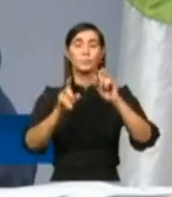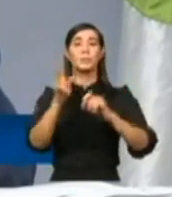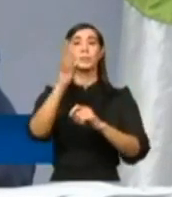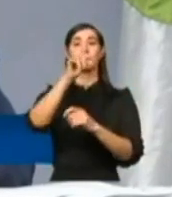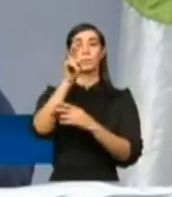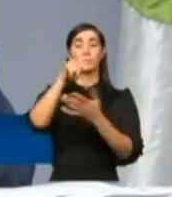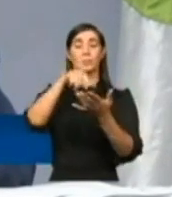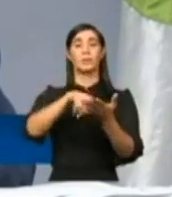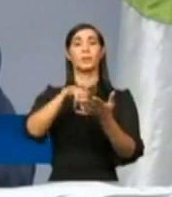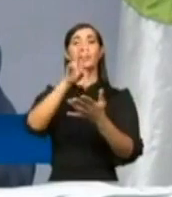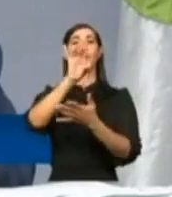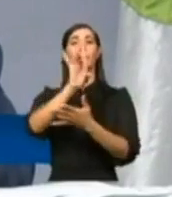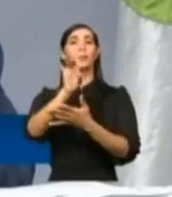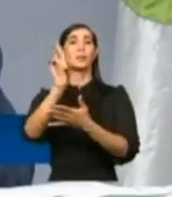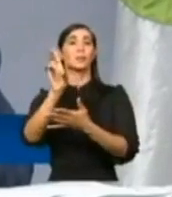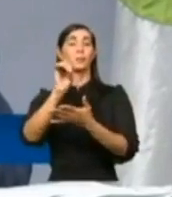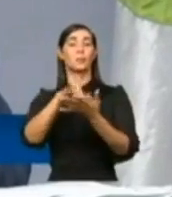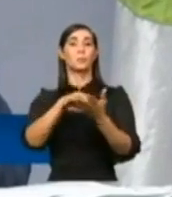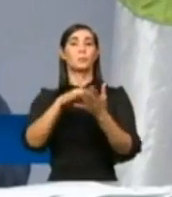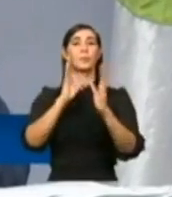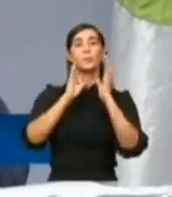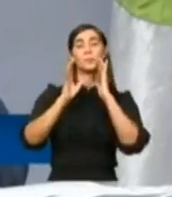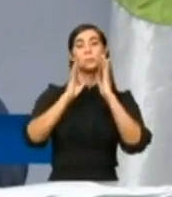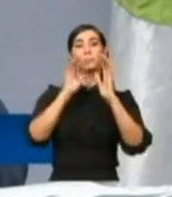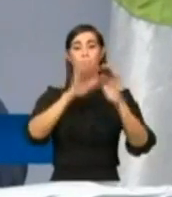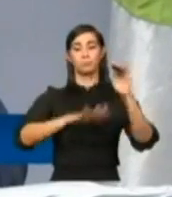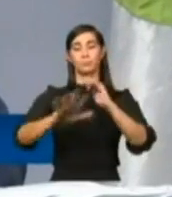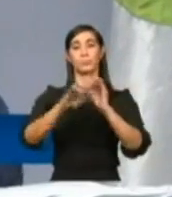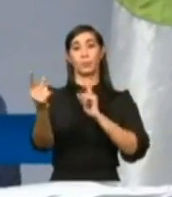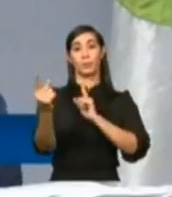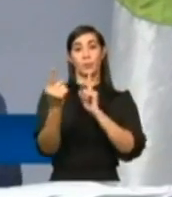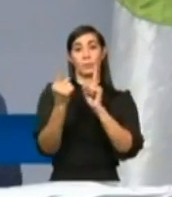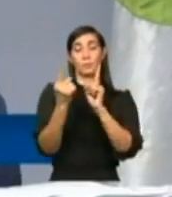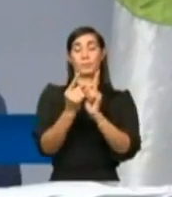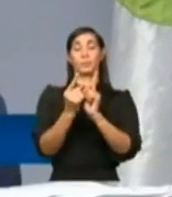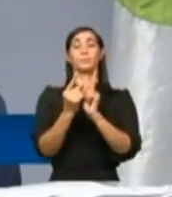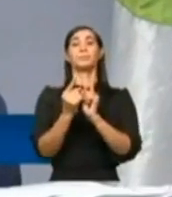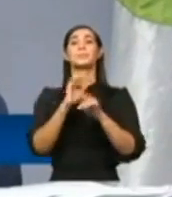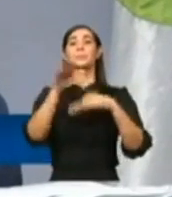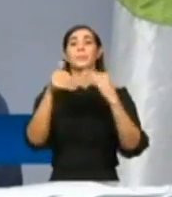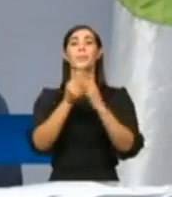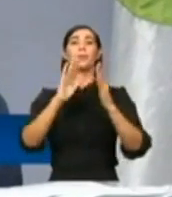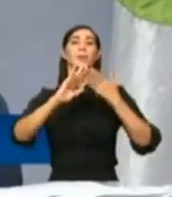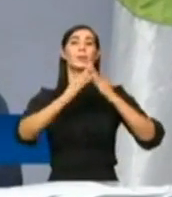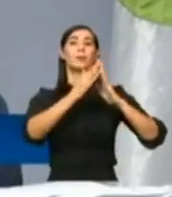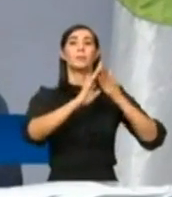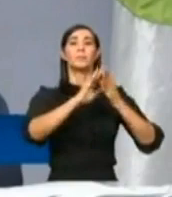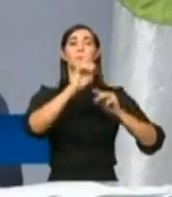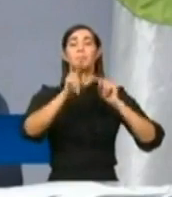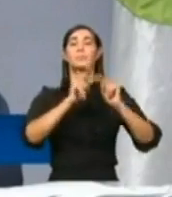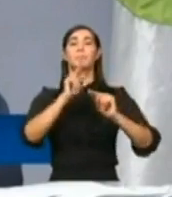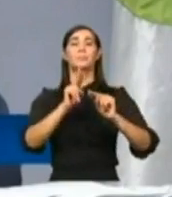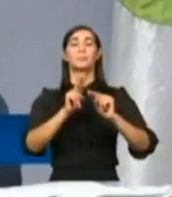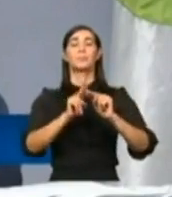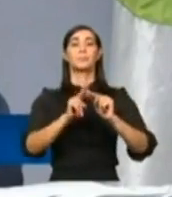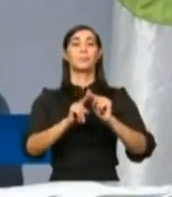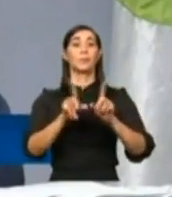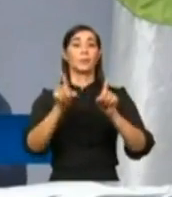175.838 interacciones entre la plataforma y los ciudadanos nacionales